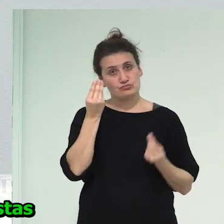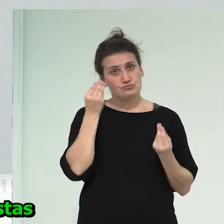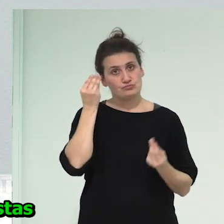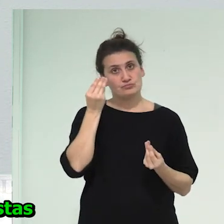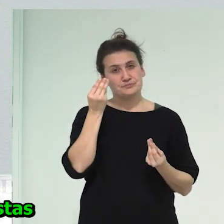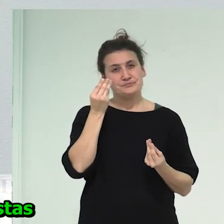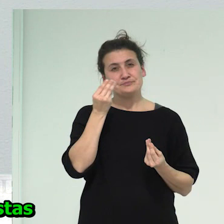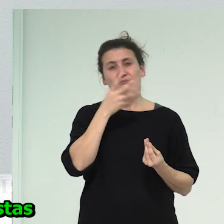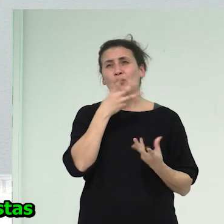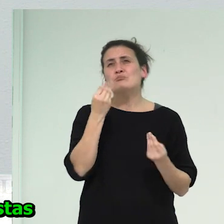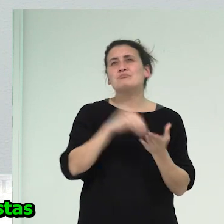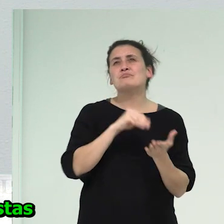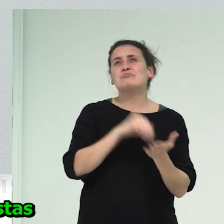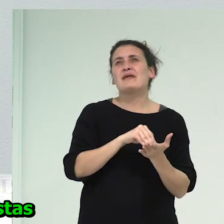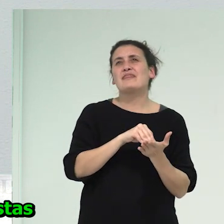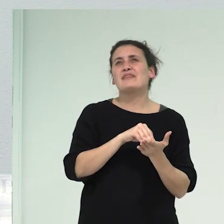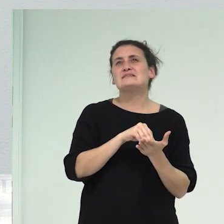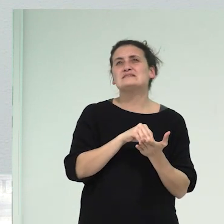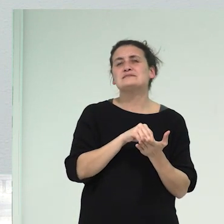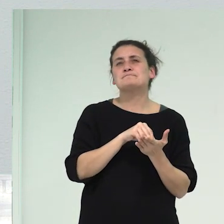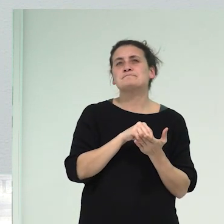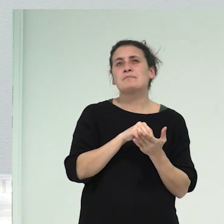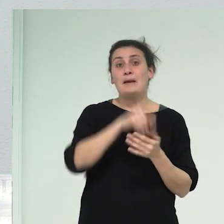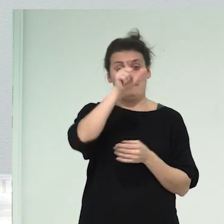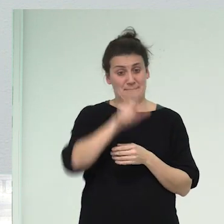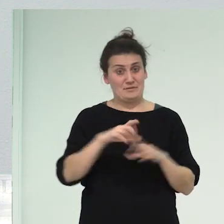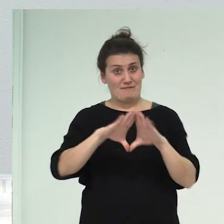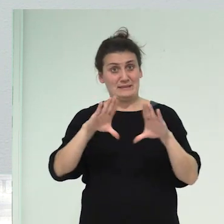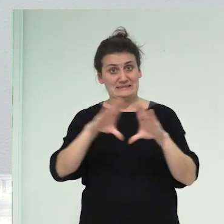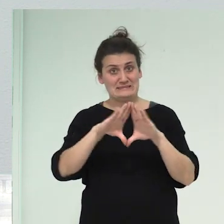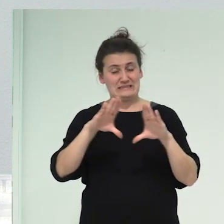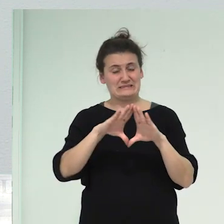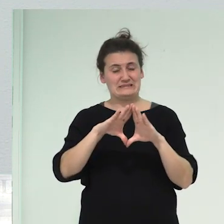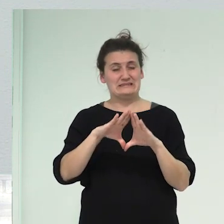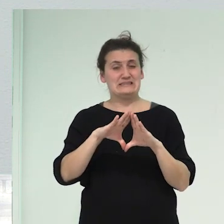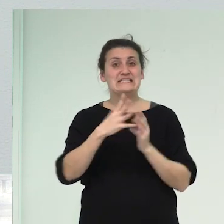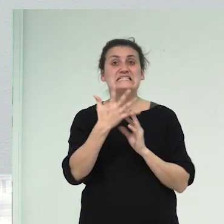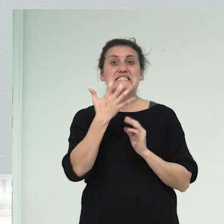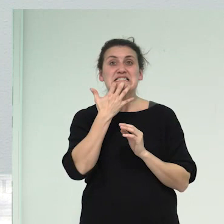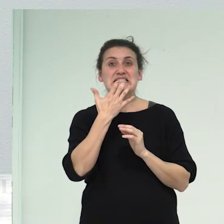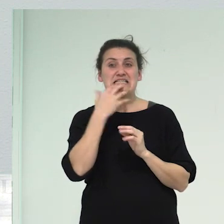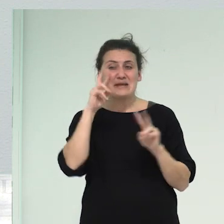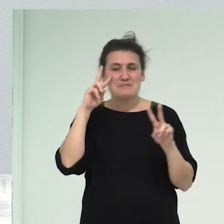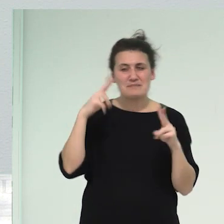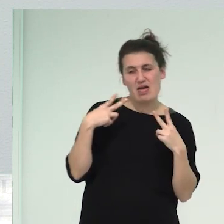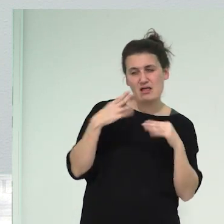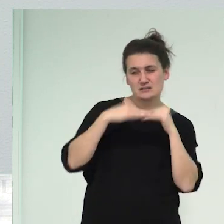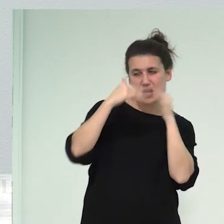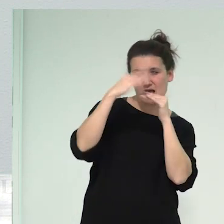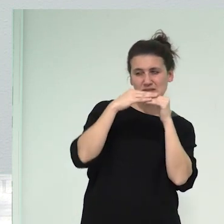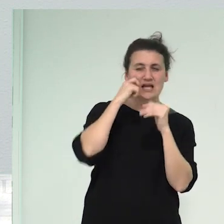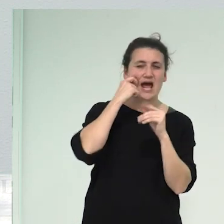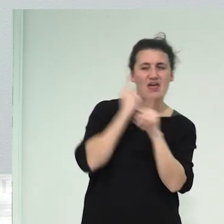Que incluso muchas veces para las feministas que no superan las miradas clasistas y